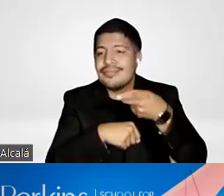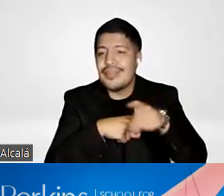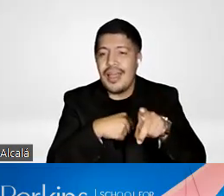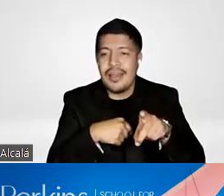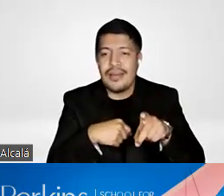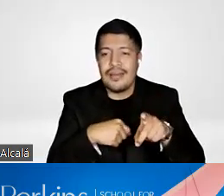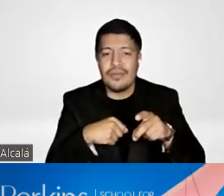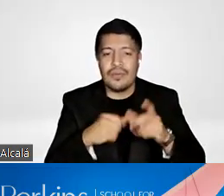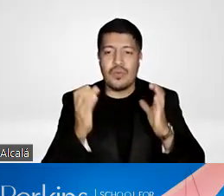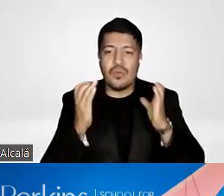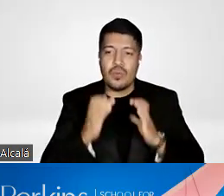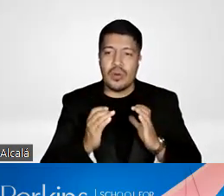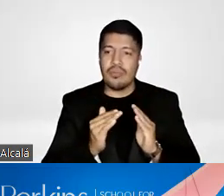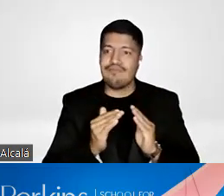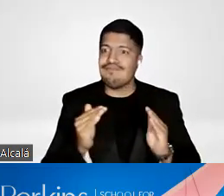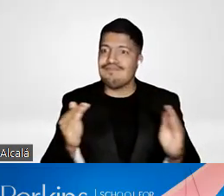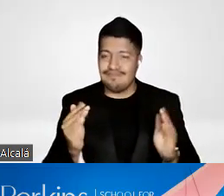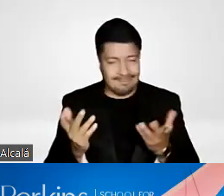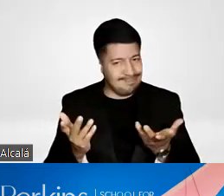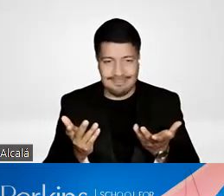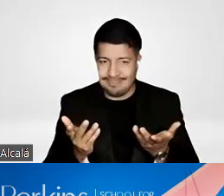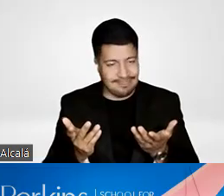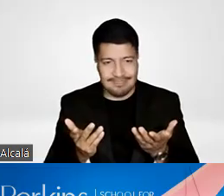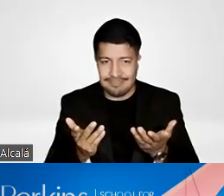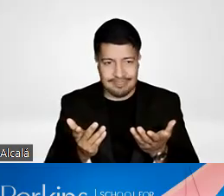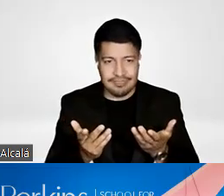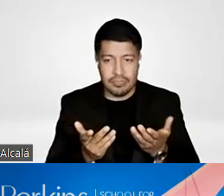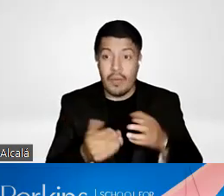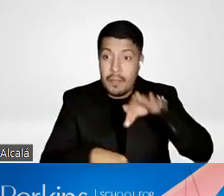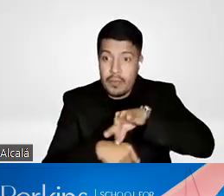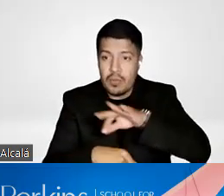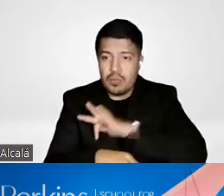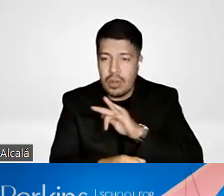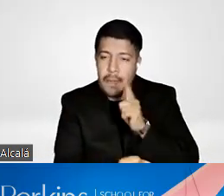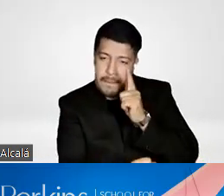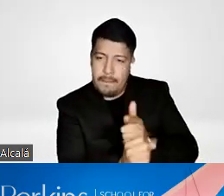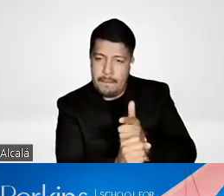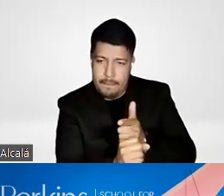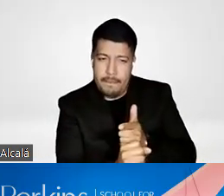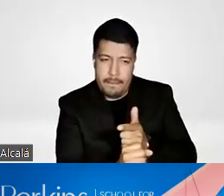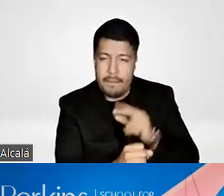genético que el médico puede lograr detectar oportunamente.